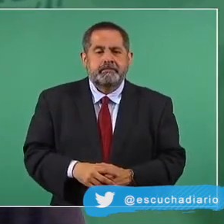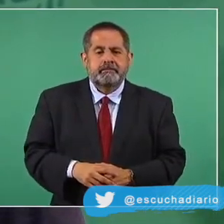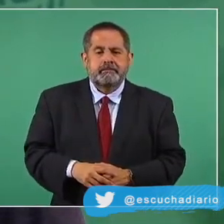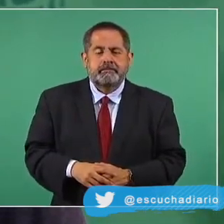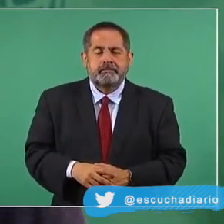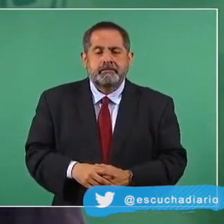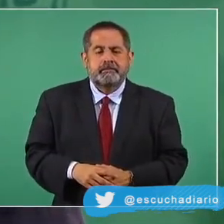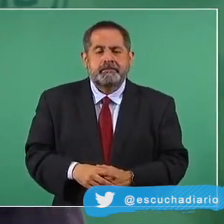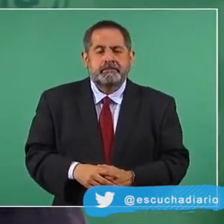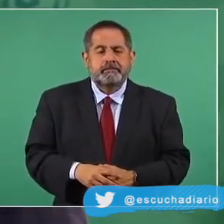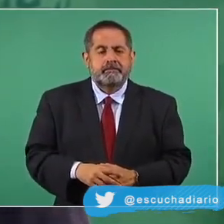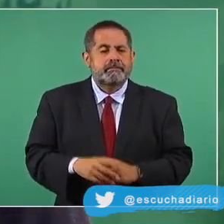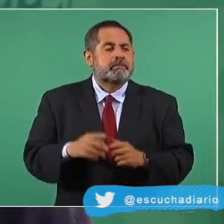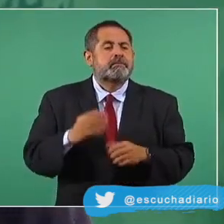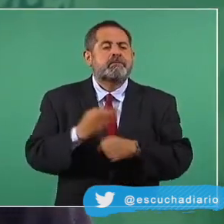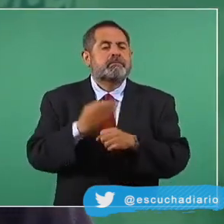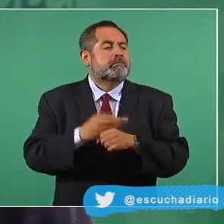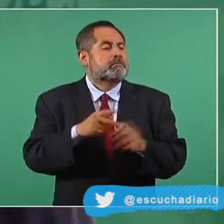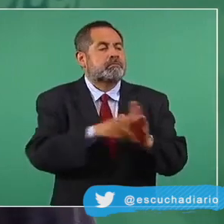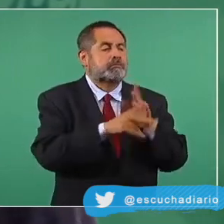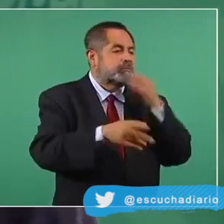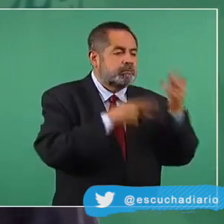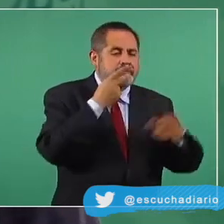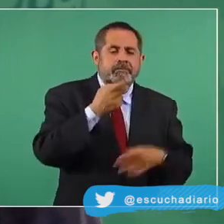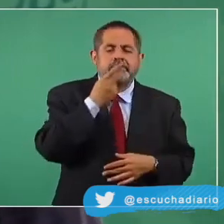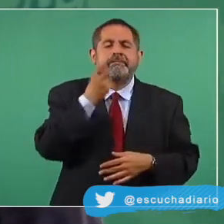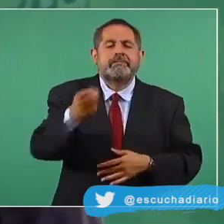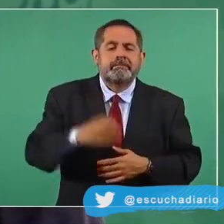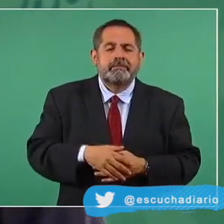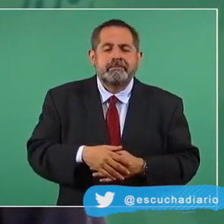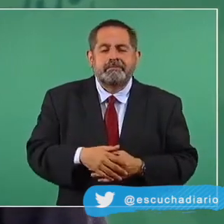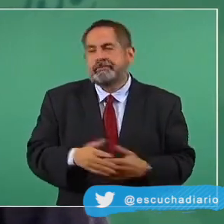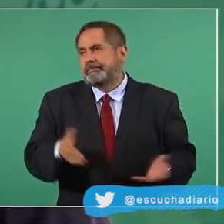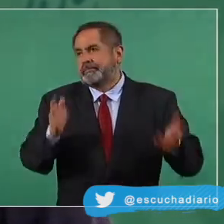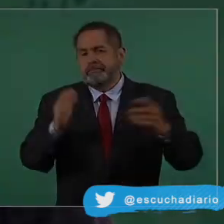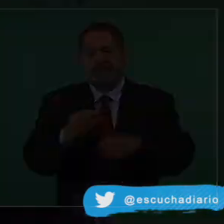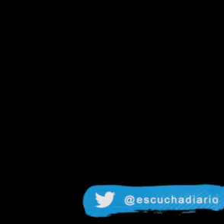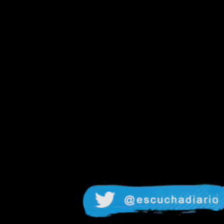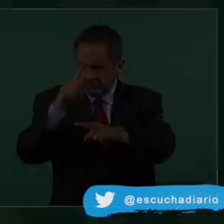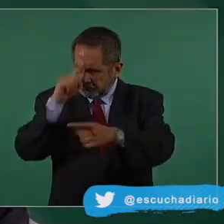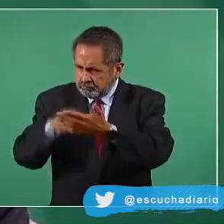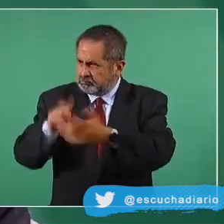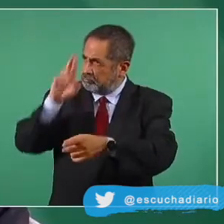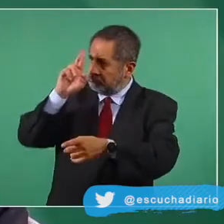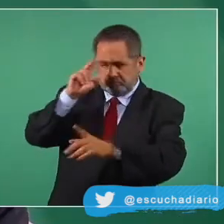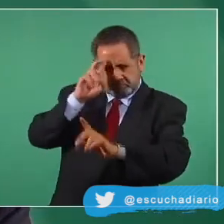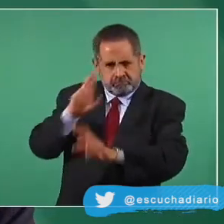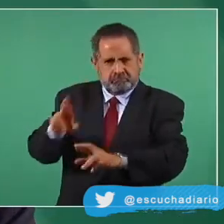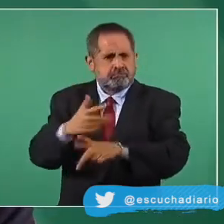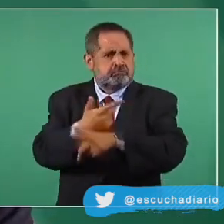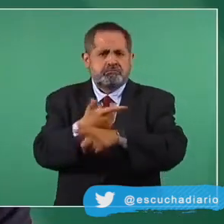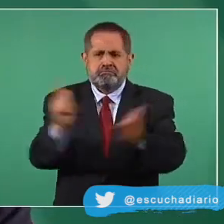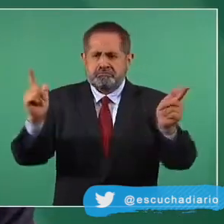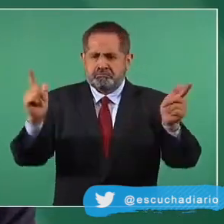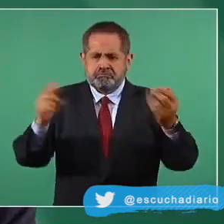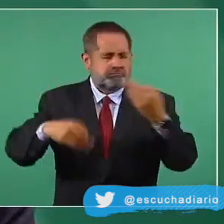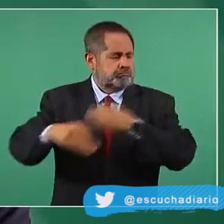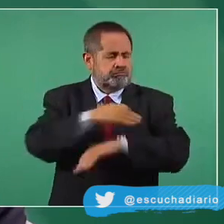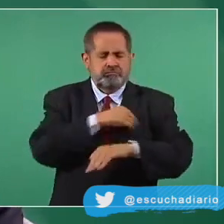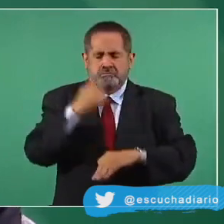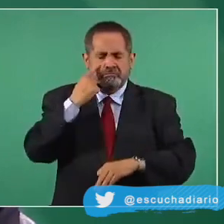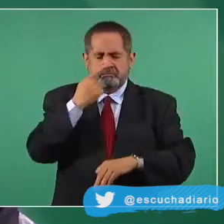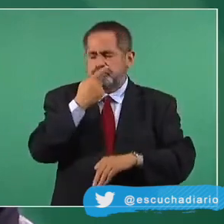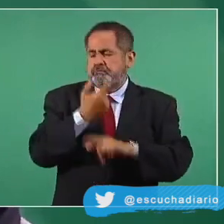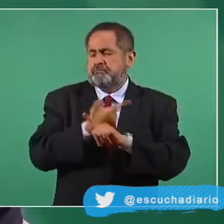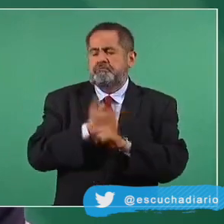¿Cómo estaríamos ahora aquí? libertad en